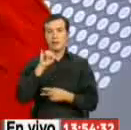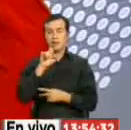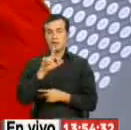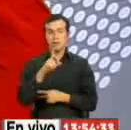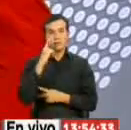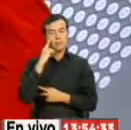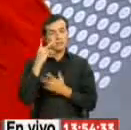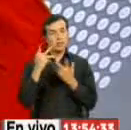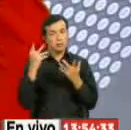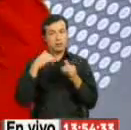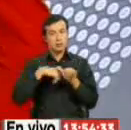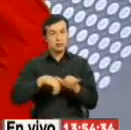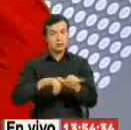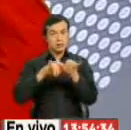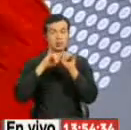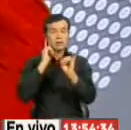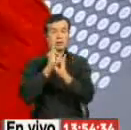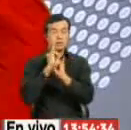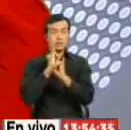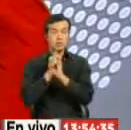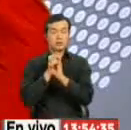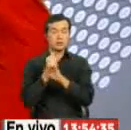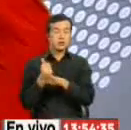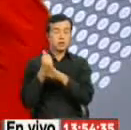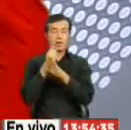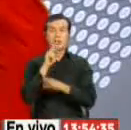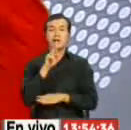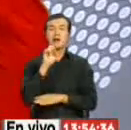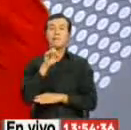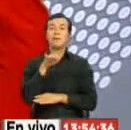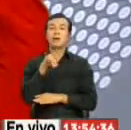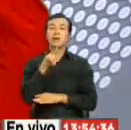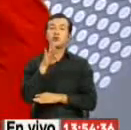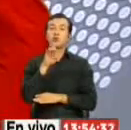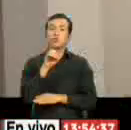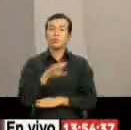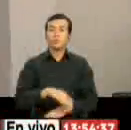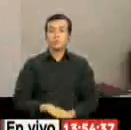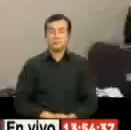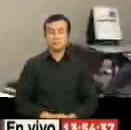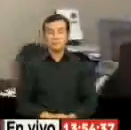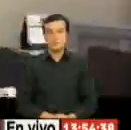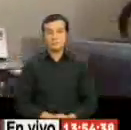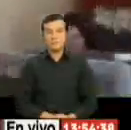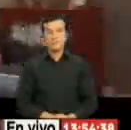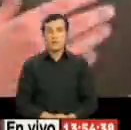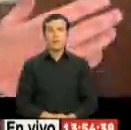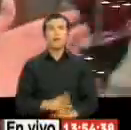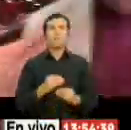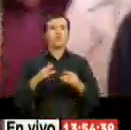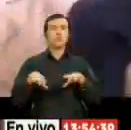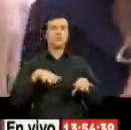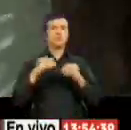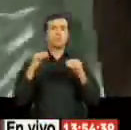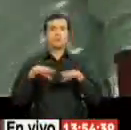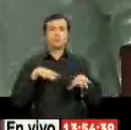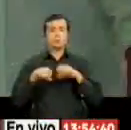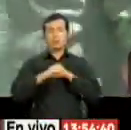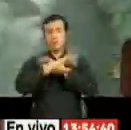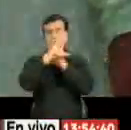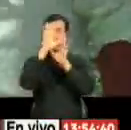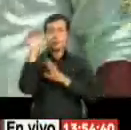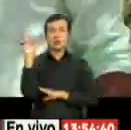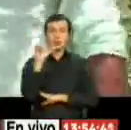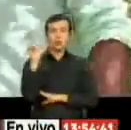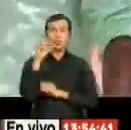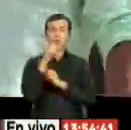posibilidad de seguir en la institución dirigida por pablo repetto intenso movimiento se vivió la mañana de este